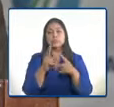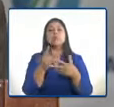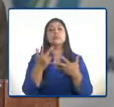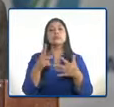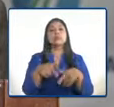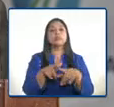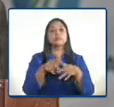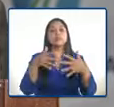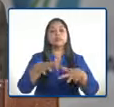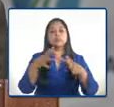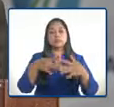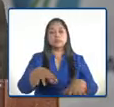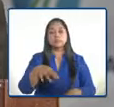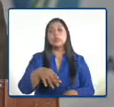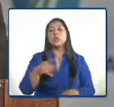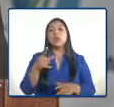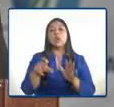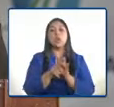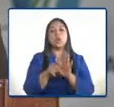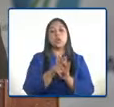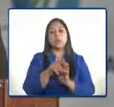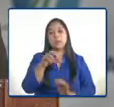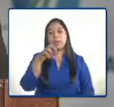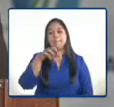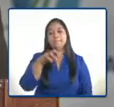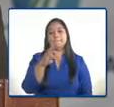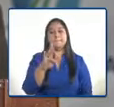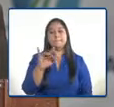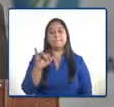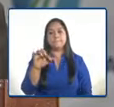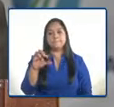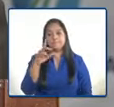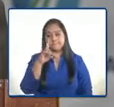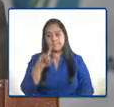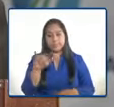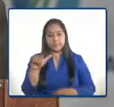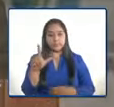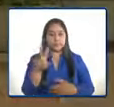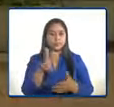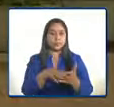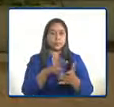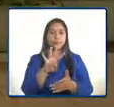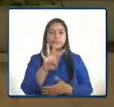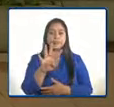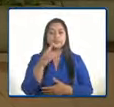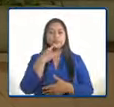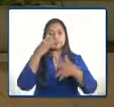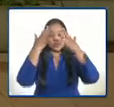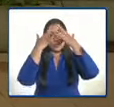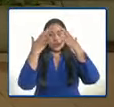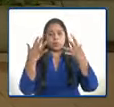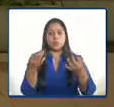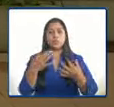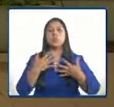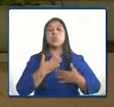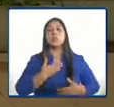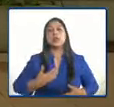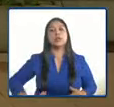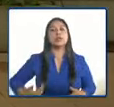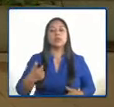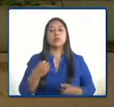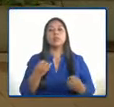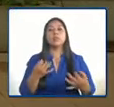Portuarias, Código PBIP, el 1 de julio de 2004, sale un acuerdo gubernativo, el número